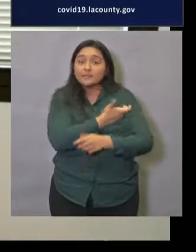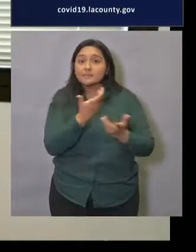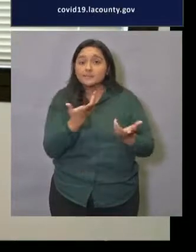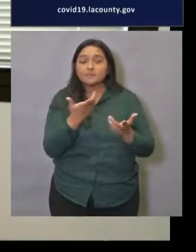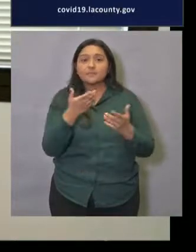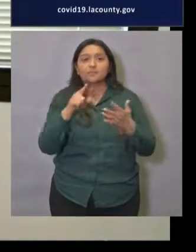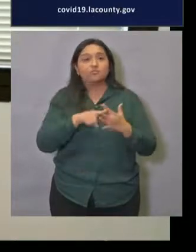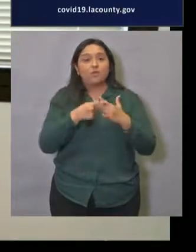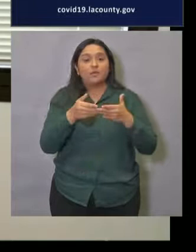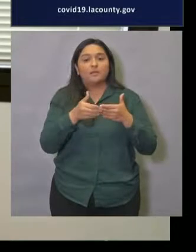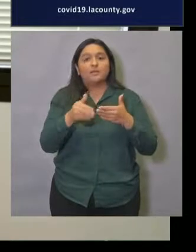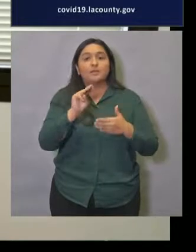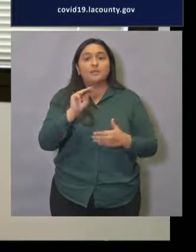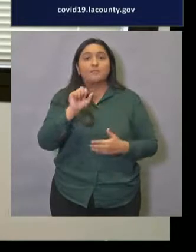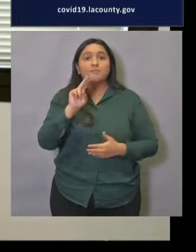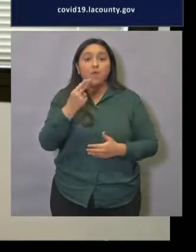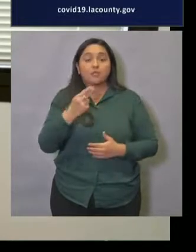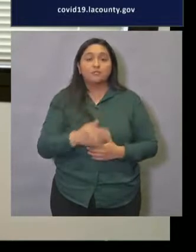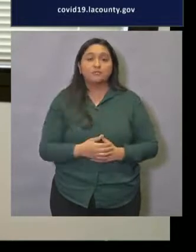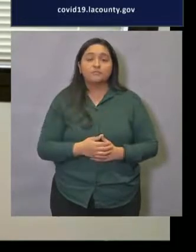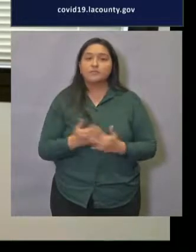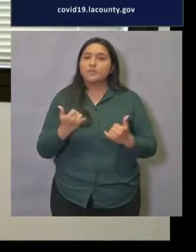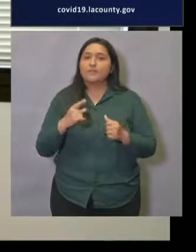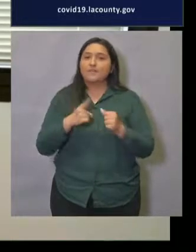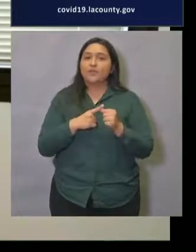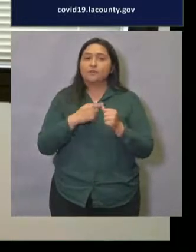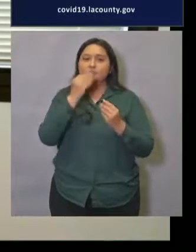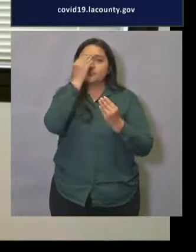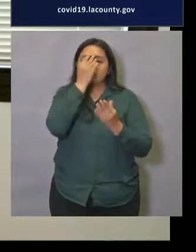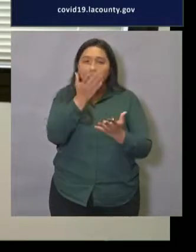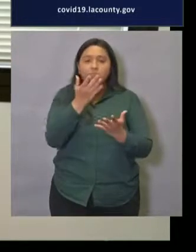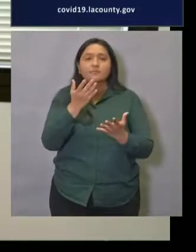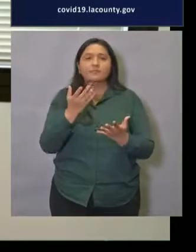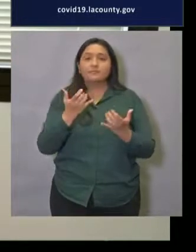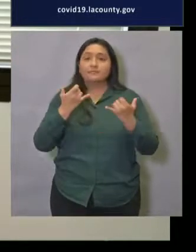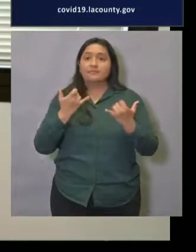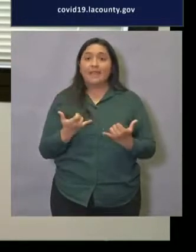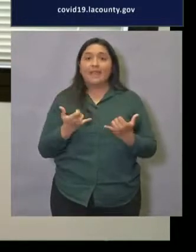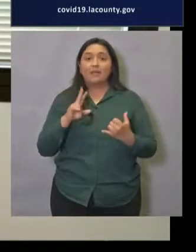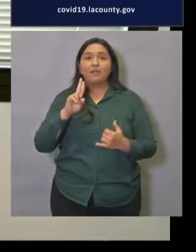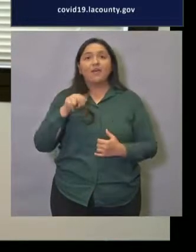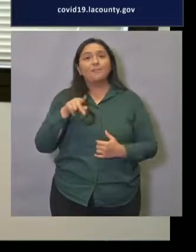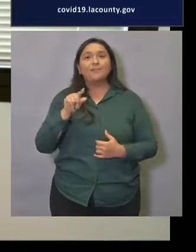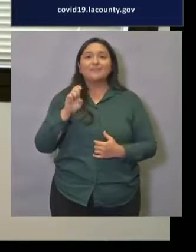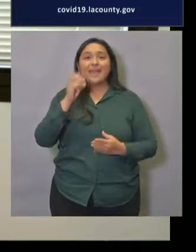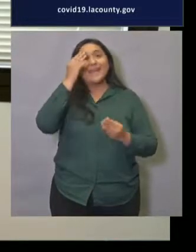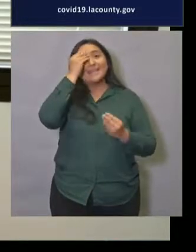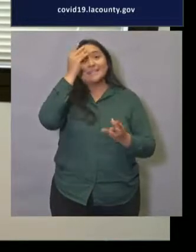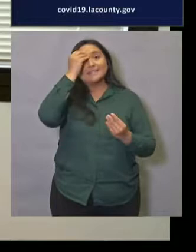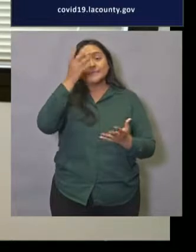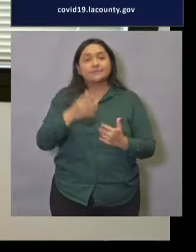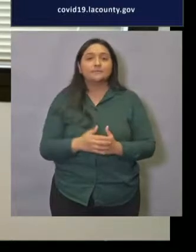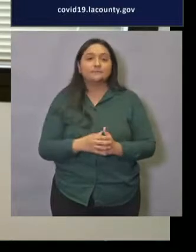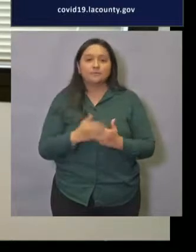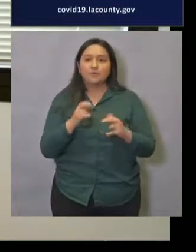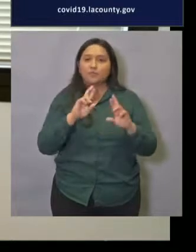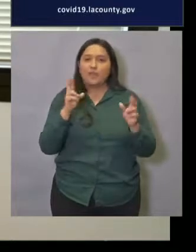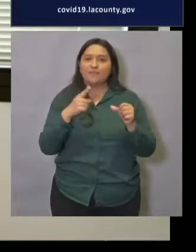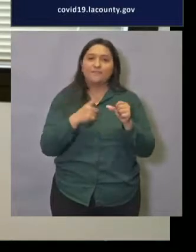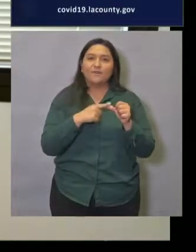marzo. Ahora para informarles sobre nuestro estado actual. First slide, please.